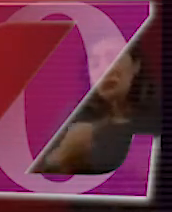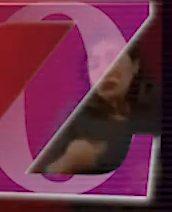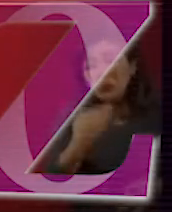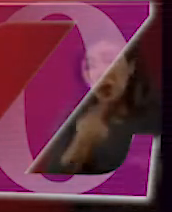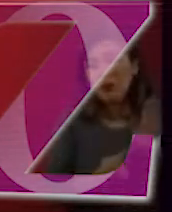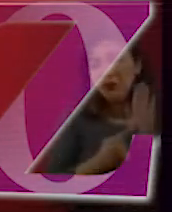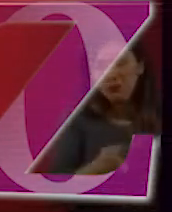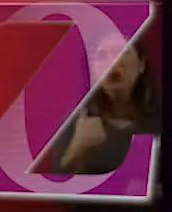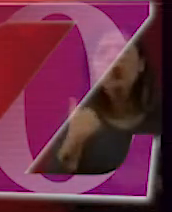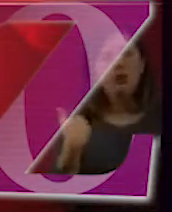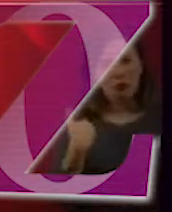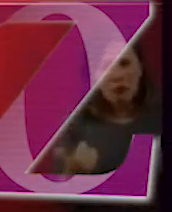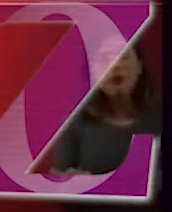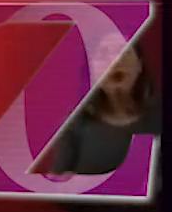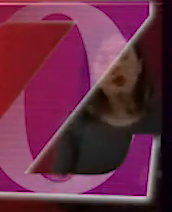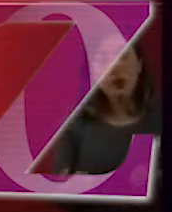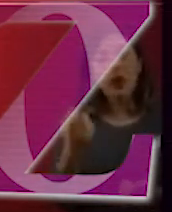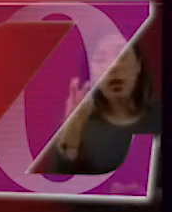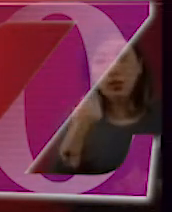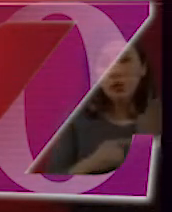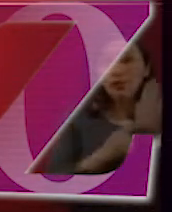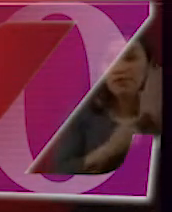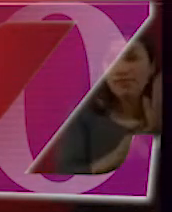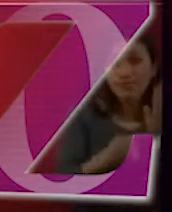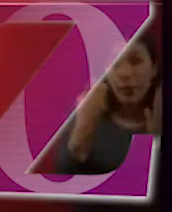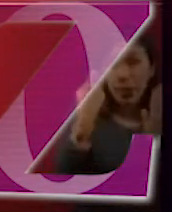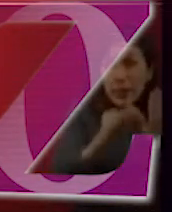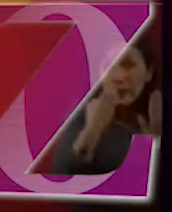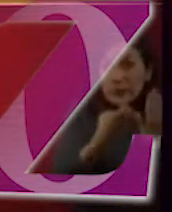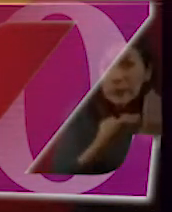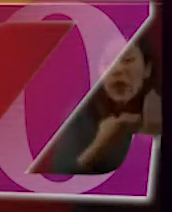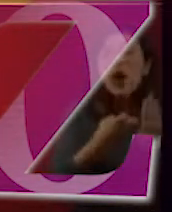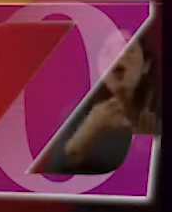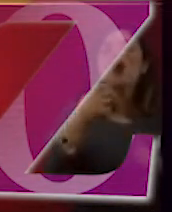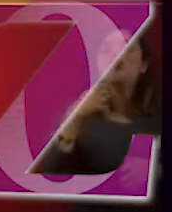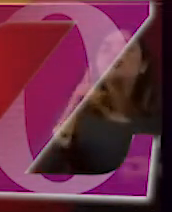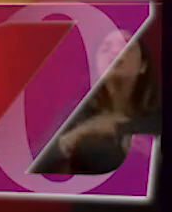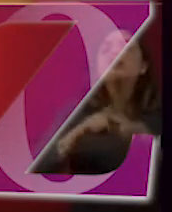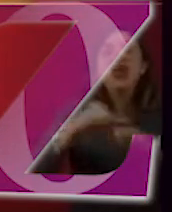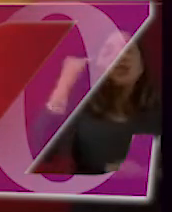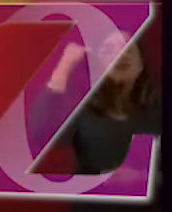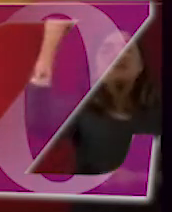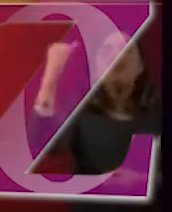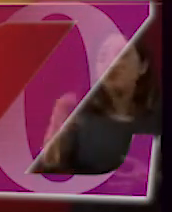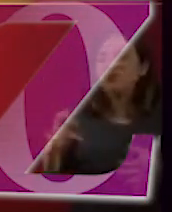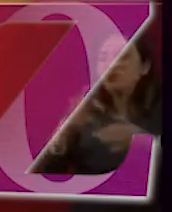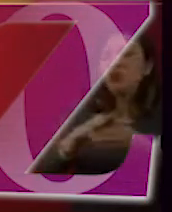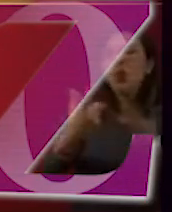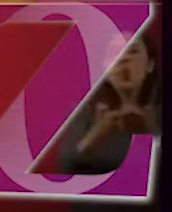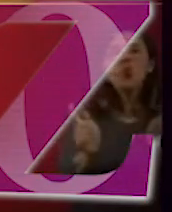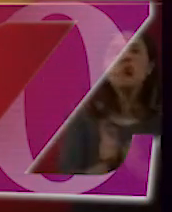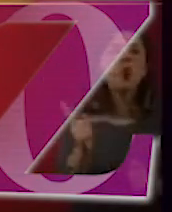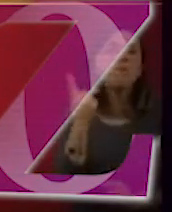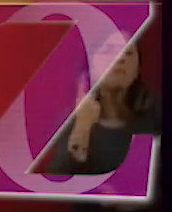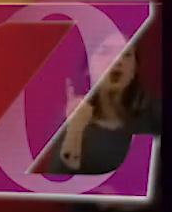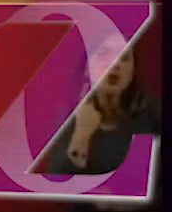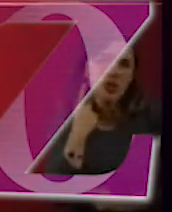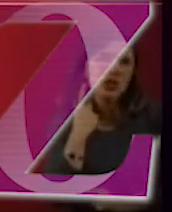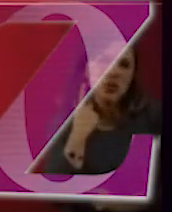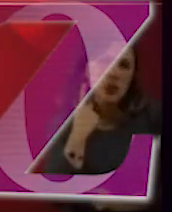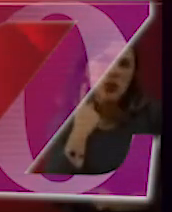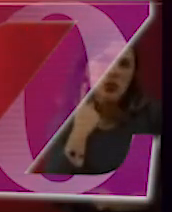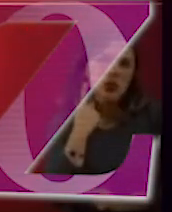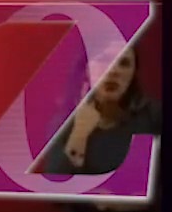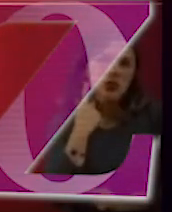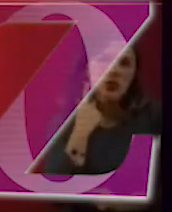reflexiona, cambiemos el rumbo, cambiemos la estrategia para enfrentar a la pandemia, y en 6, quizá 8